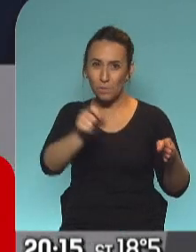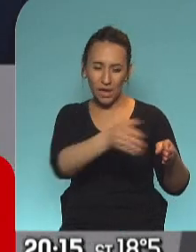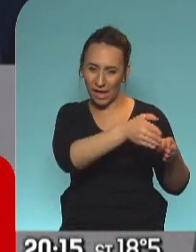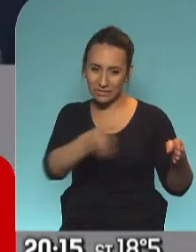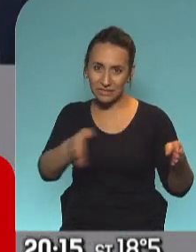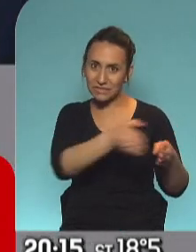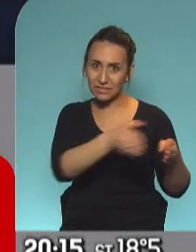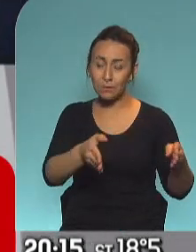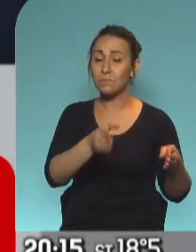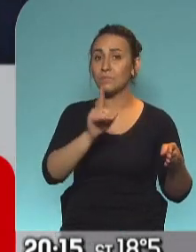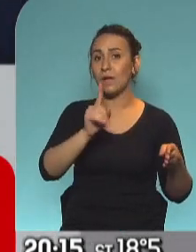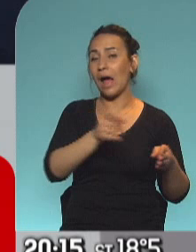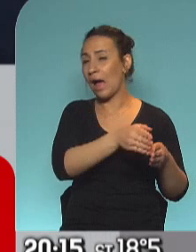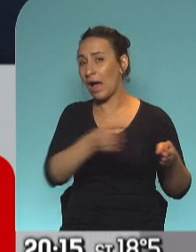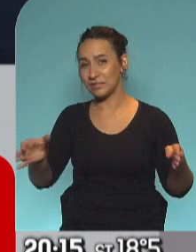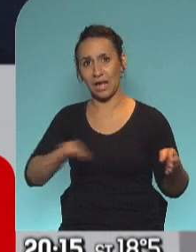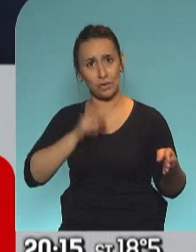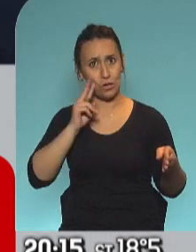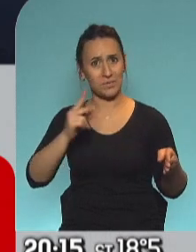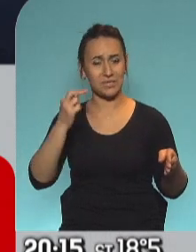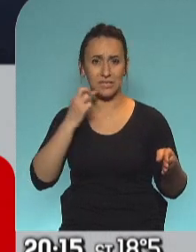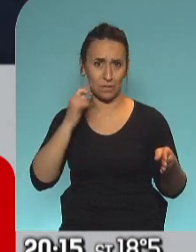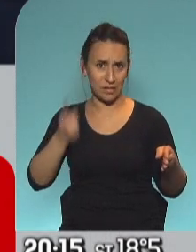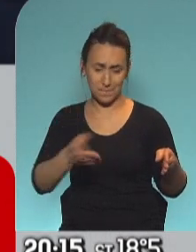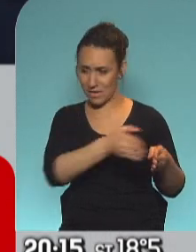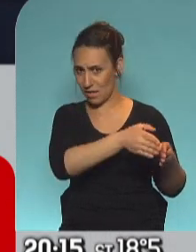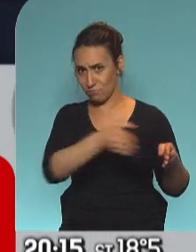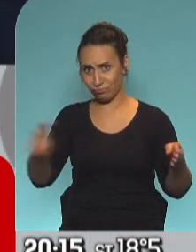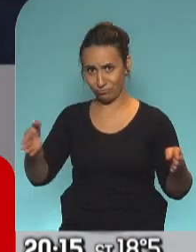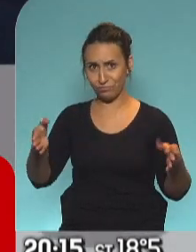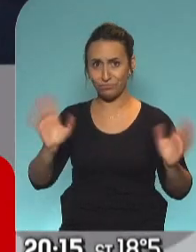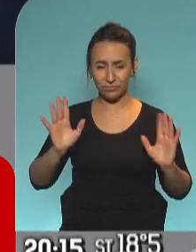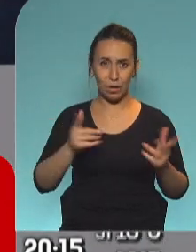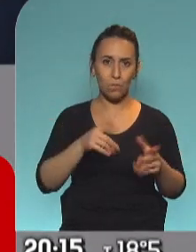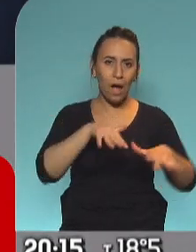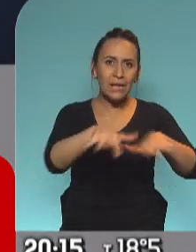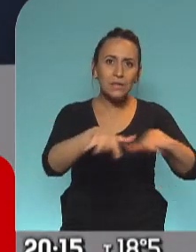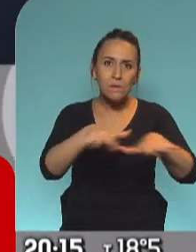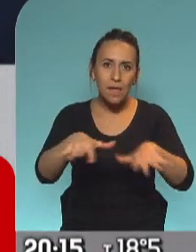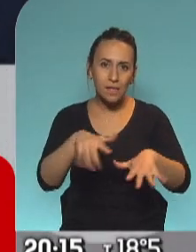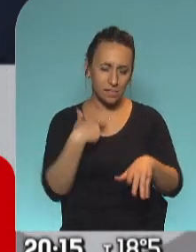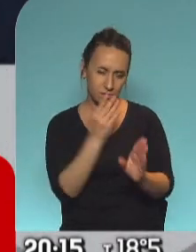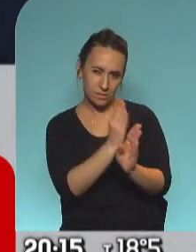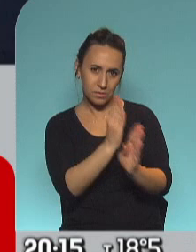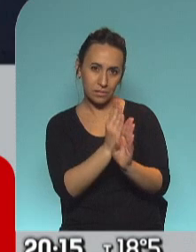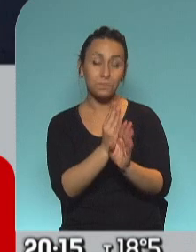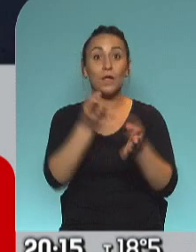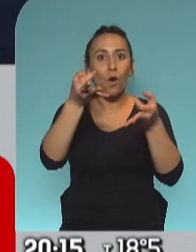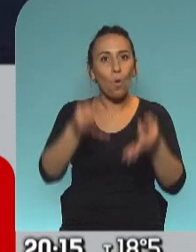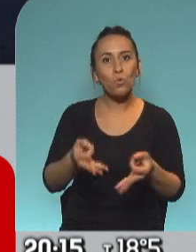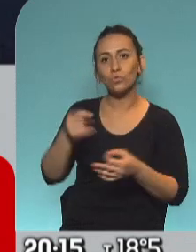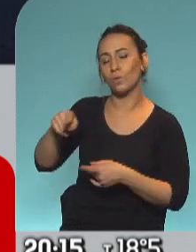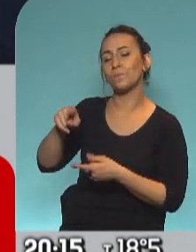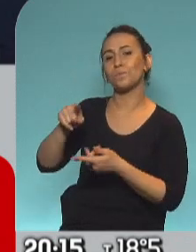del 2019. Hoy Cristina Camaño hacía una referencia